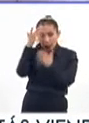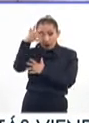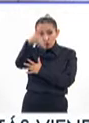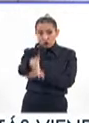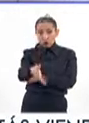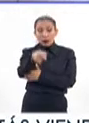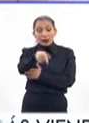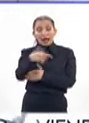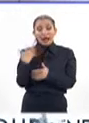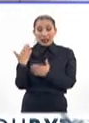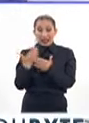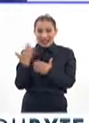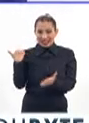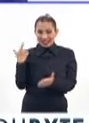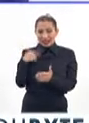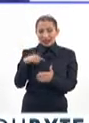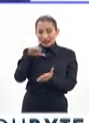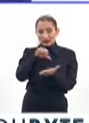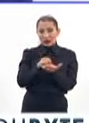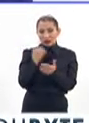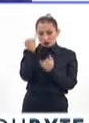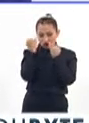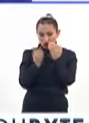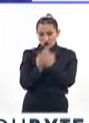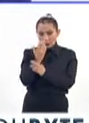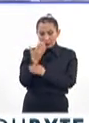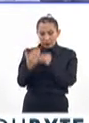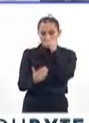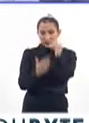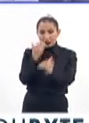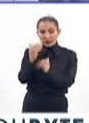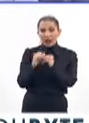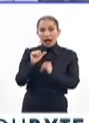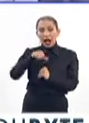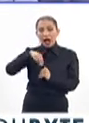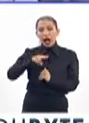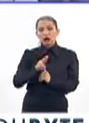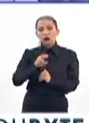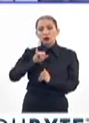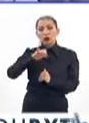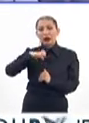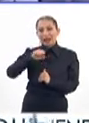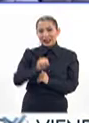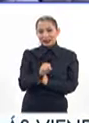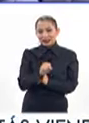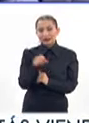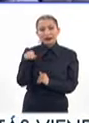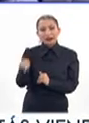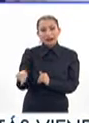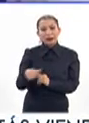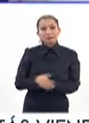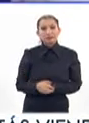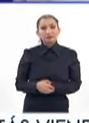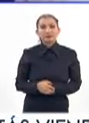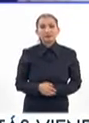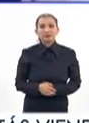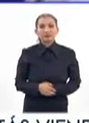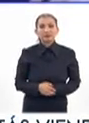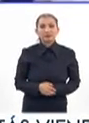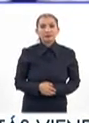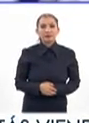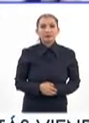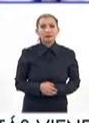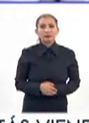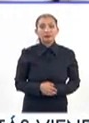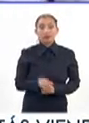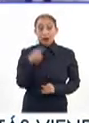futuro, que se llevó a cabo en el Centro de Innovación y Desarrollo de la Asociación Nacional de Universidades e Instituciones de Educación